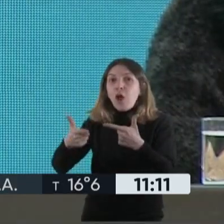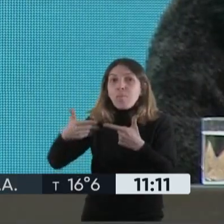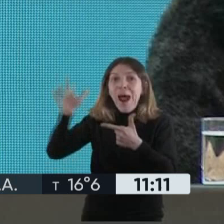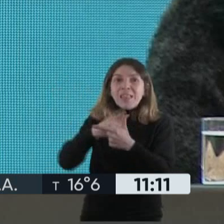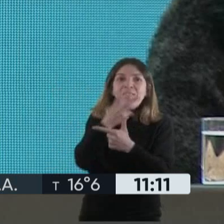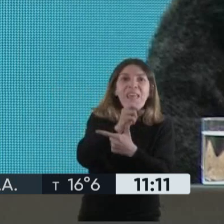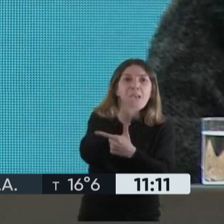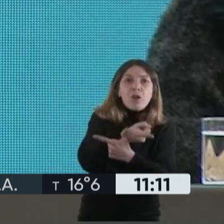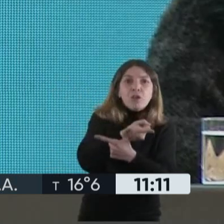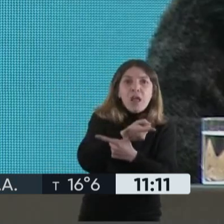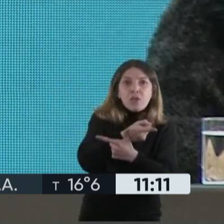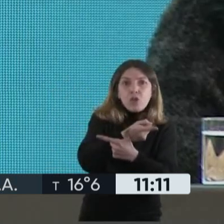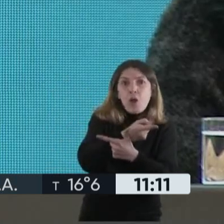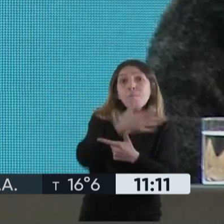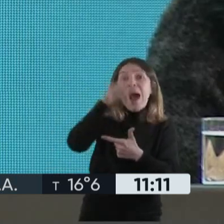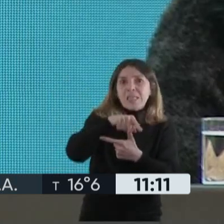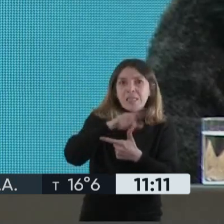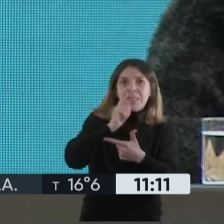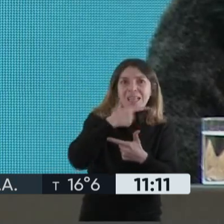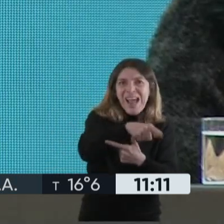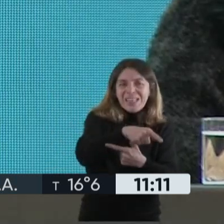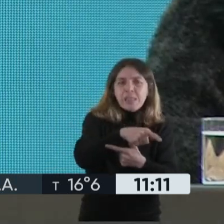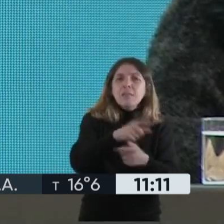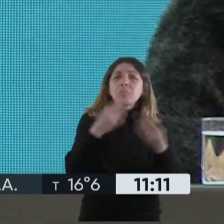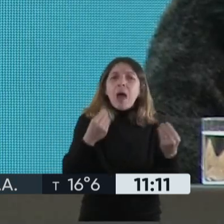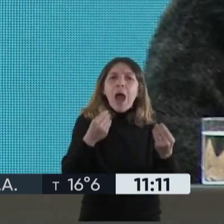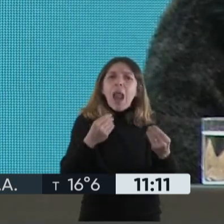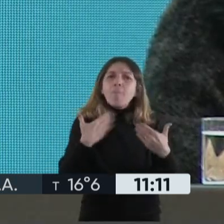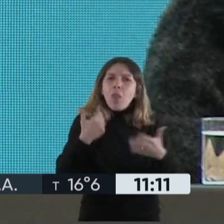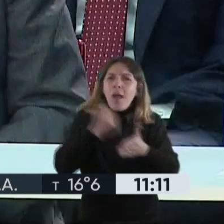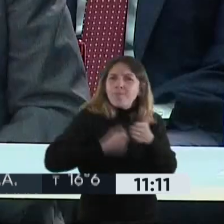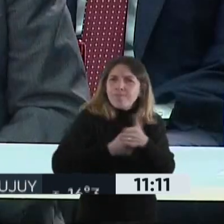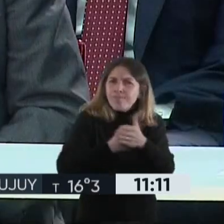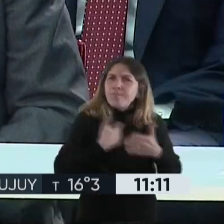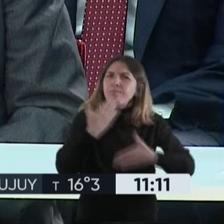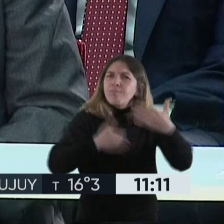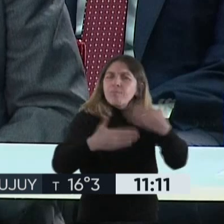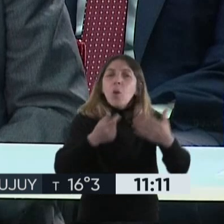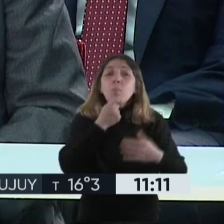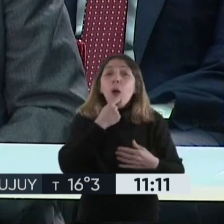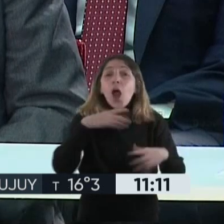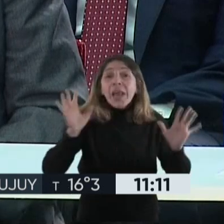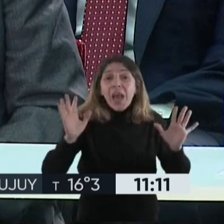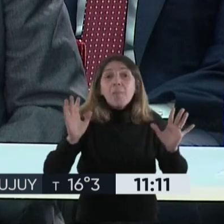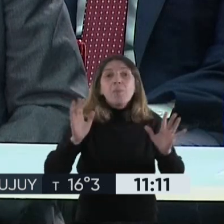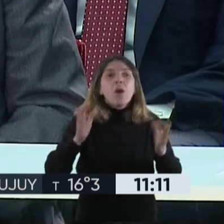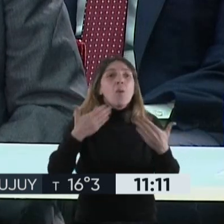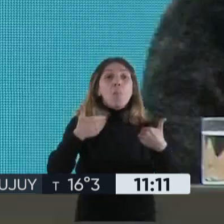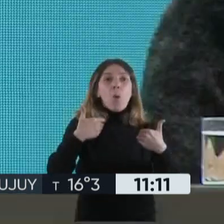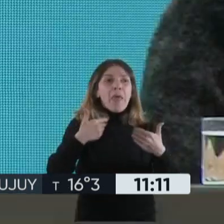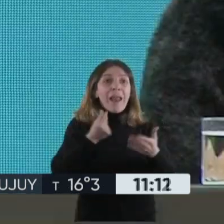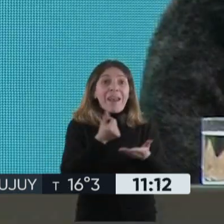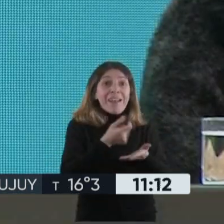para que afronten las necesidades y obligaciones que tienen para poder, por ejemplo, contratar más